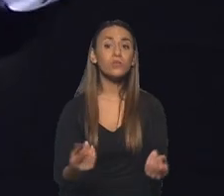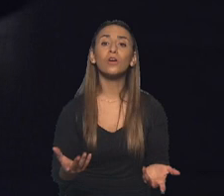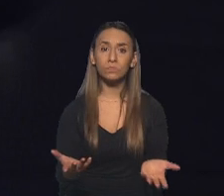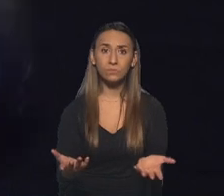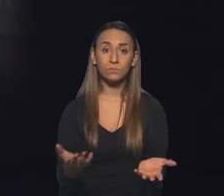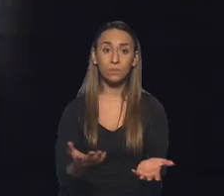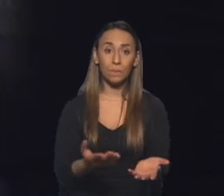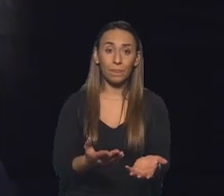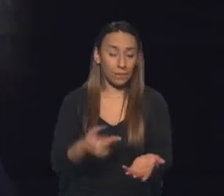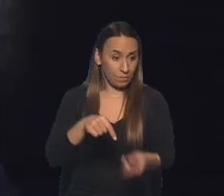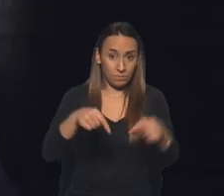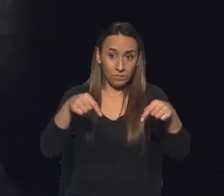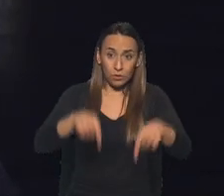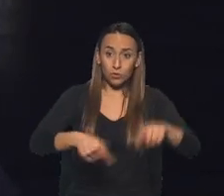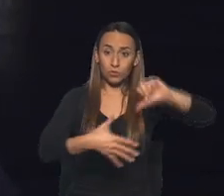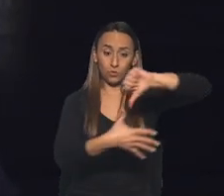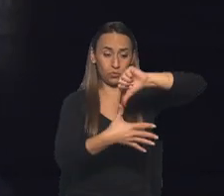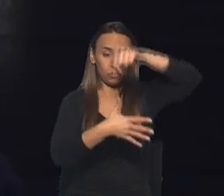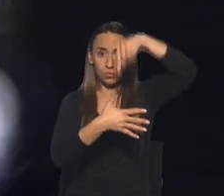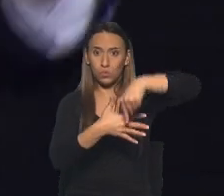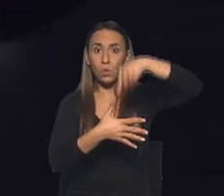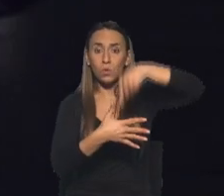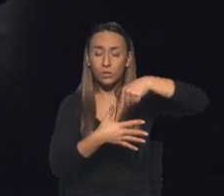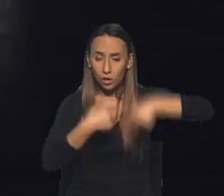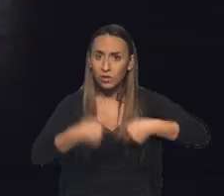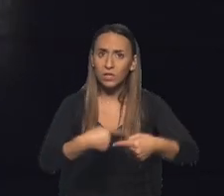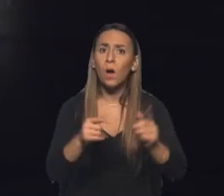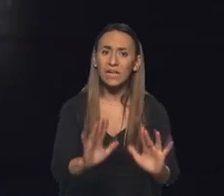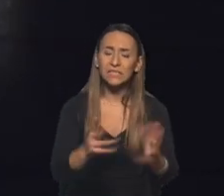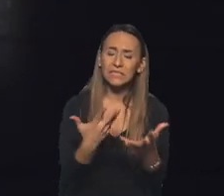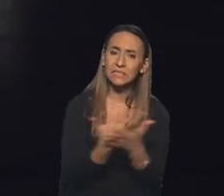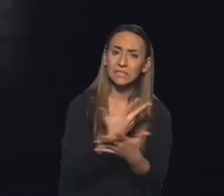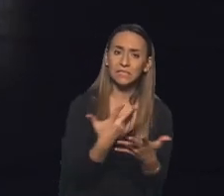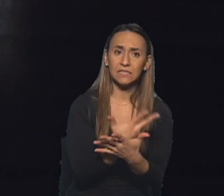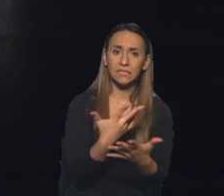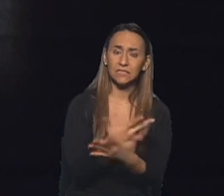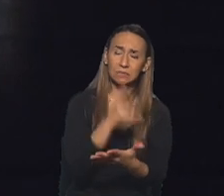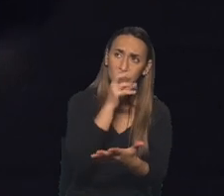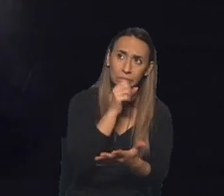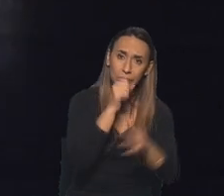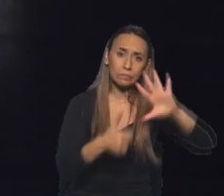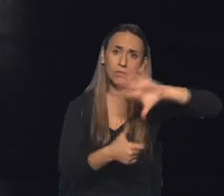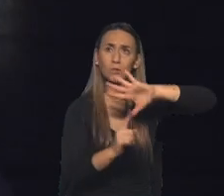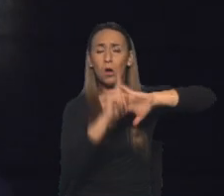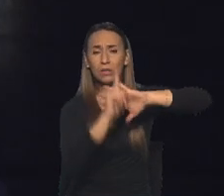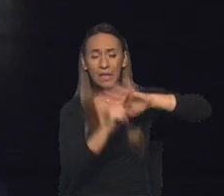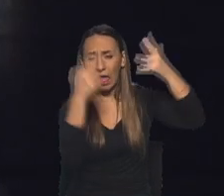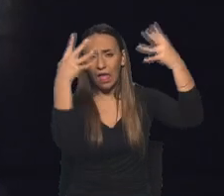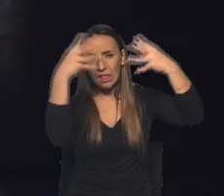seguir soportando esa realidad cuanto tiempo más el sur va a ser un testigo